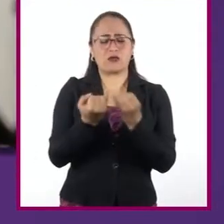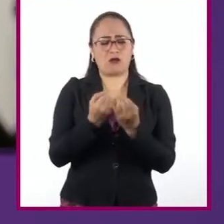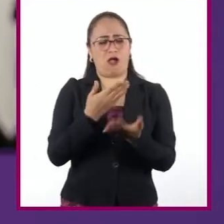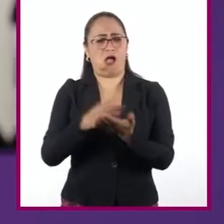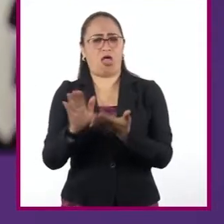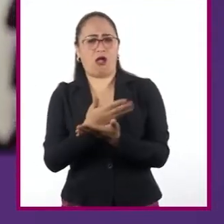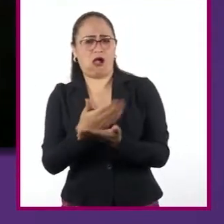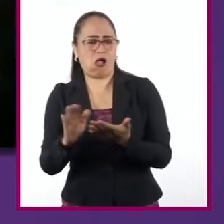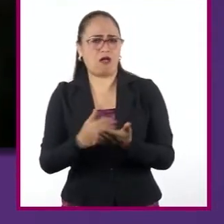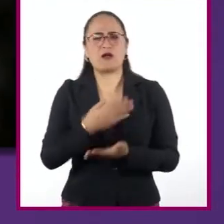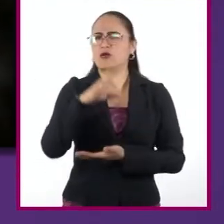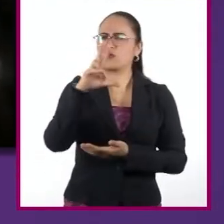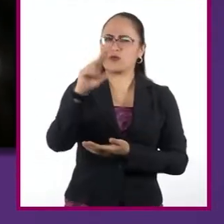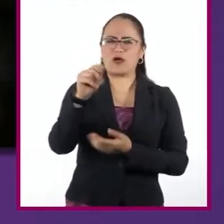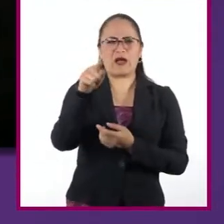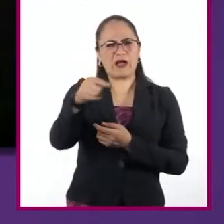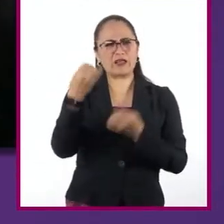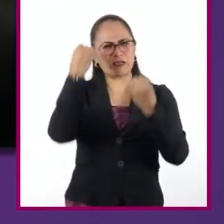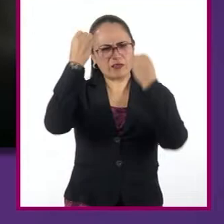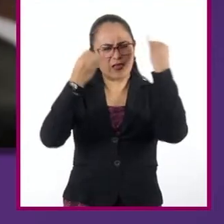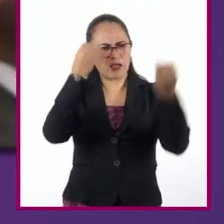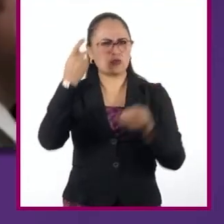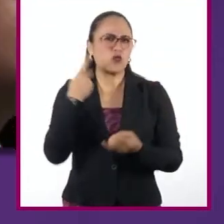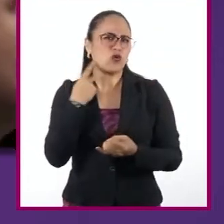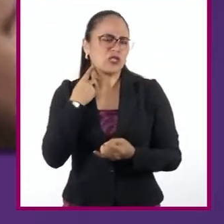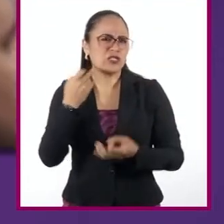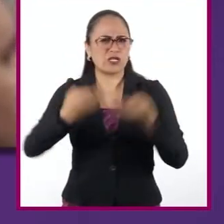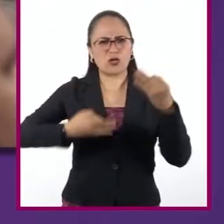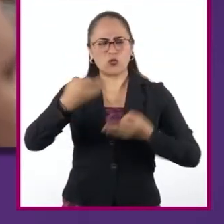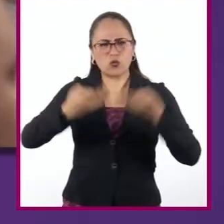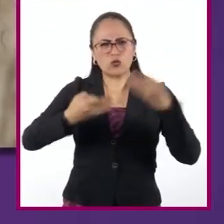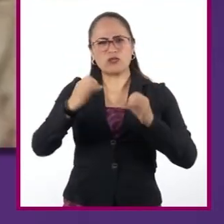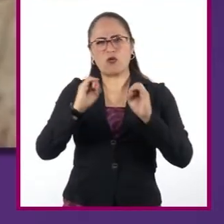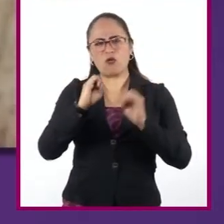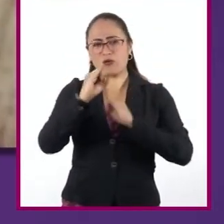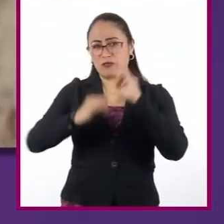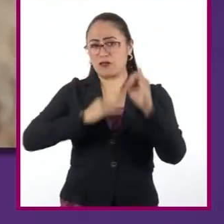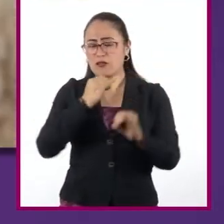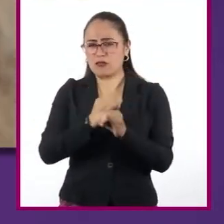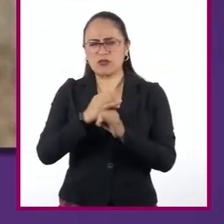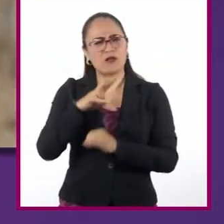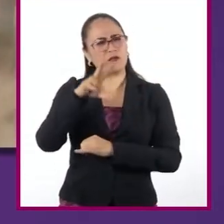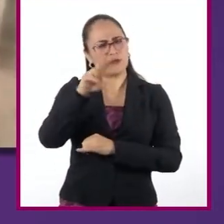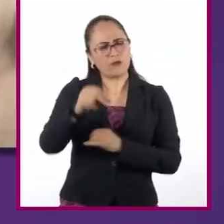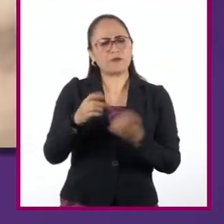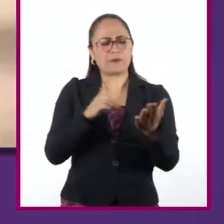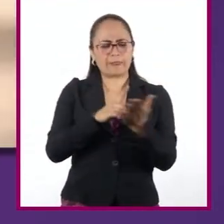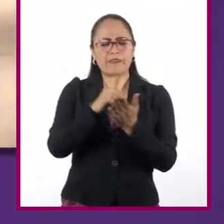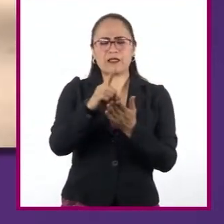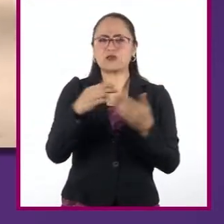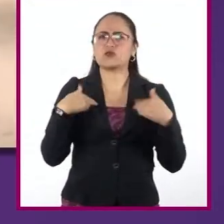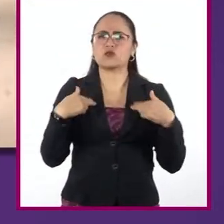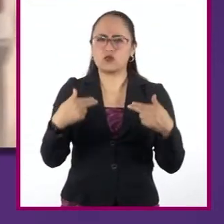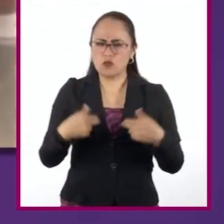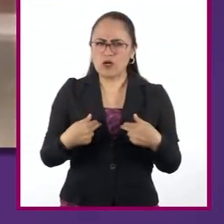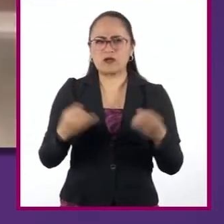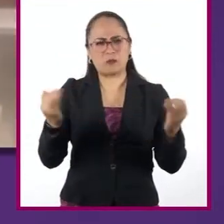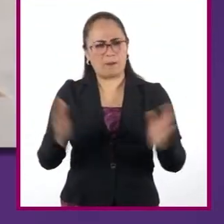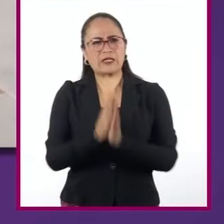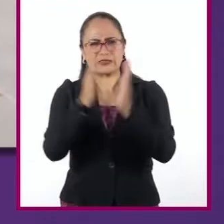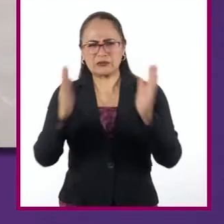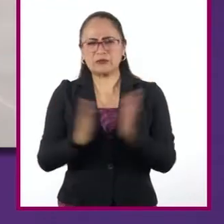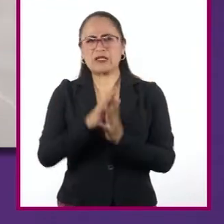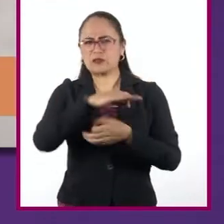alguna fundada en la condición política, jurídica o internacional. Los derechos humanos y la democracia son conceptos